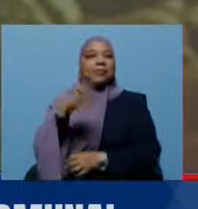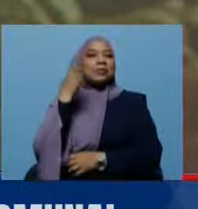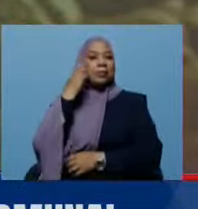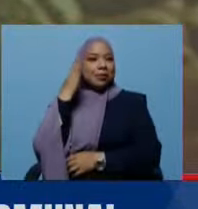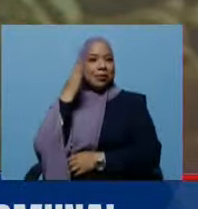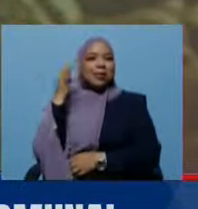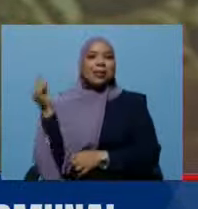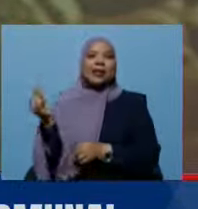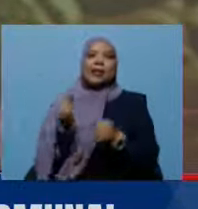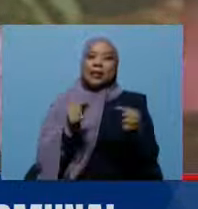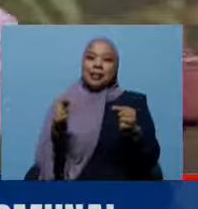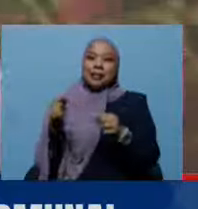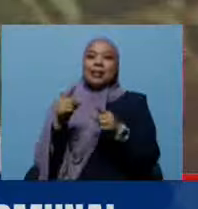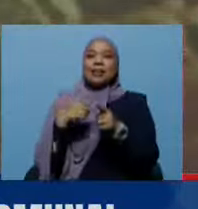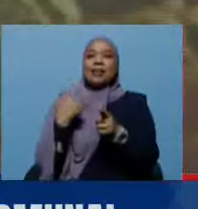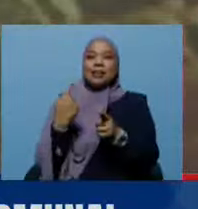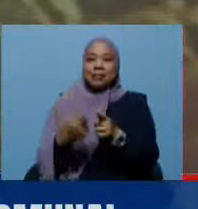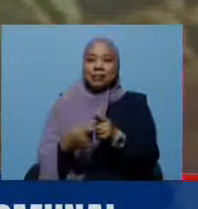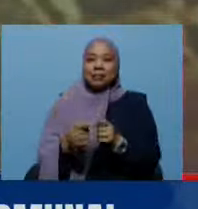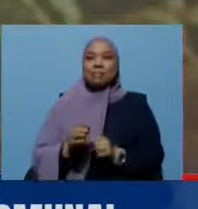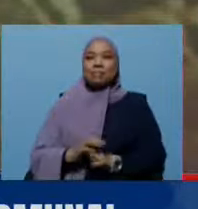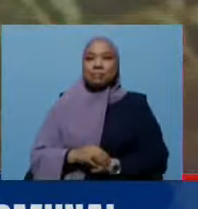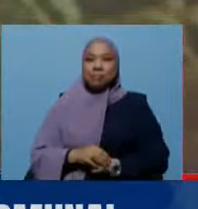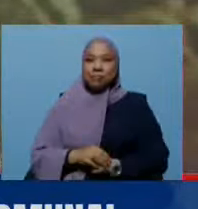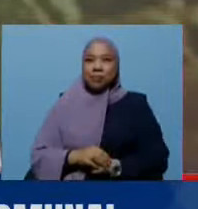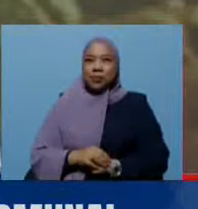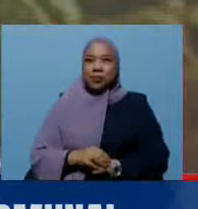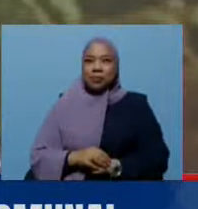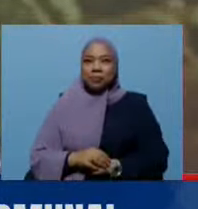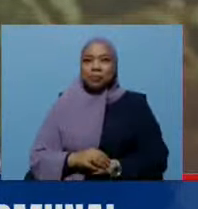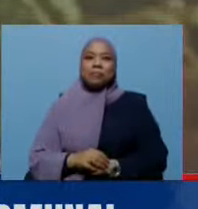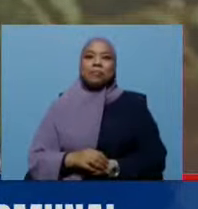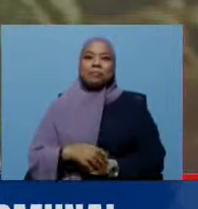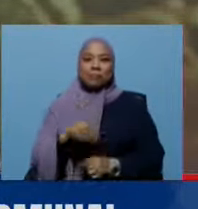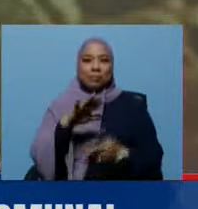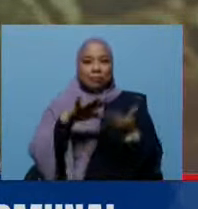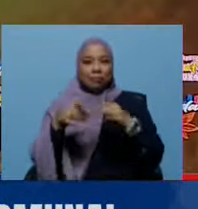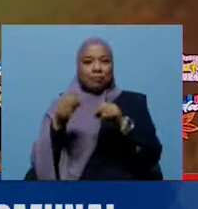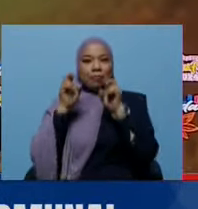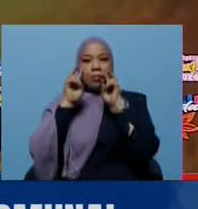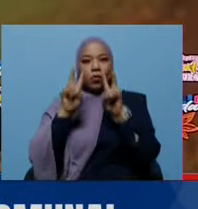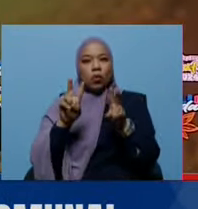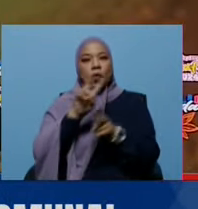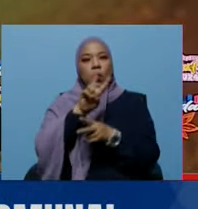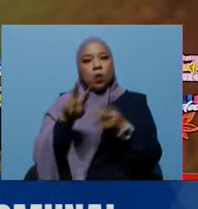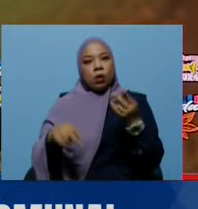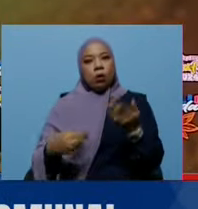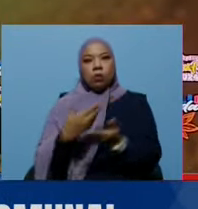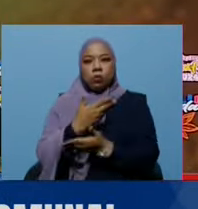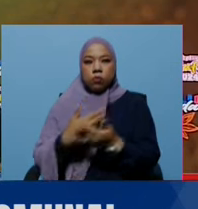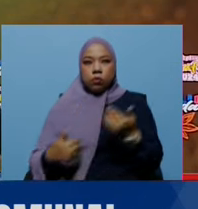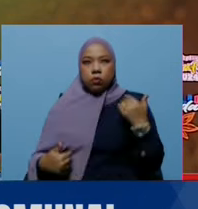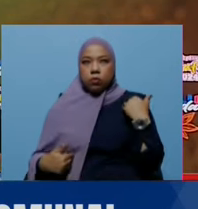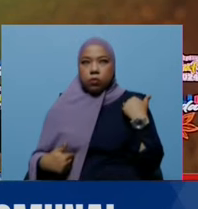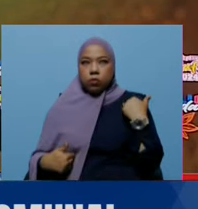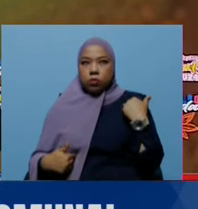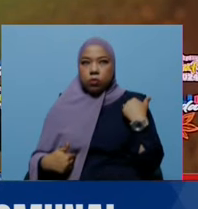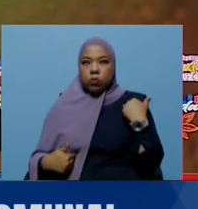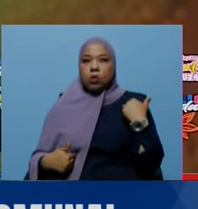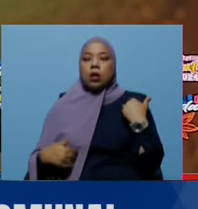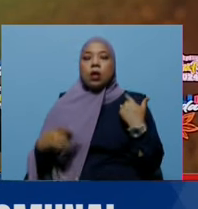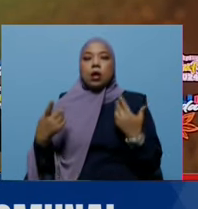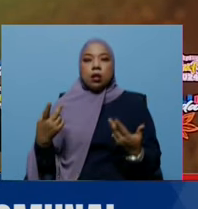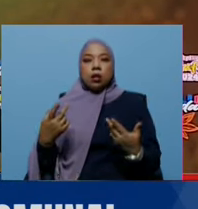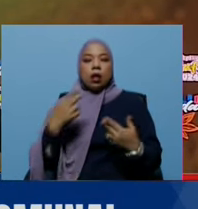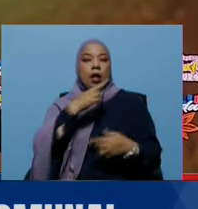hablando. Y entonces yo le dije a la jefa, a la vicepresidenta Delcy Rodríguez,